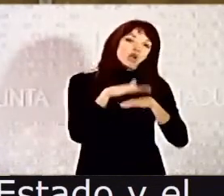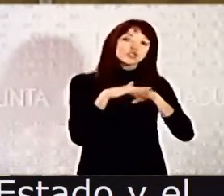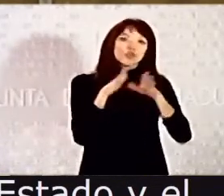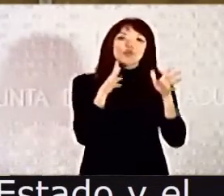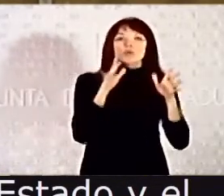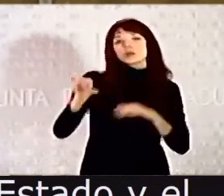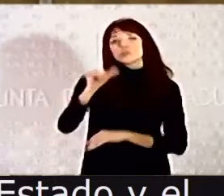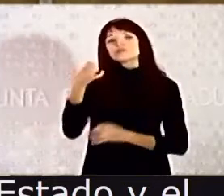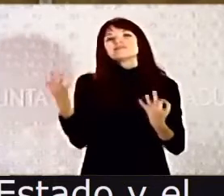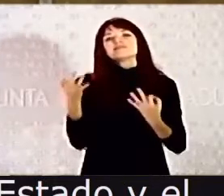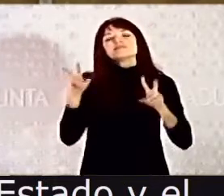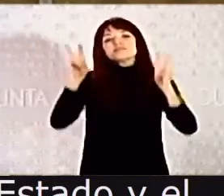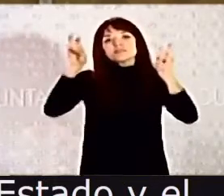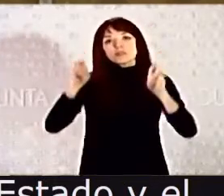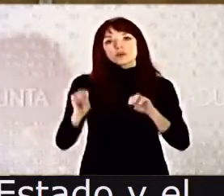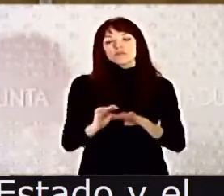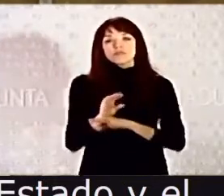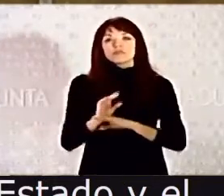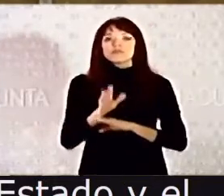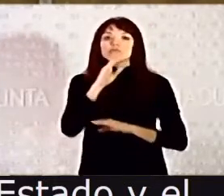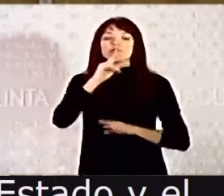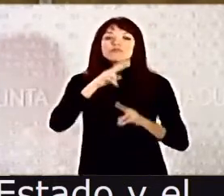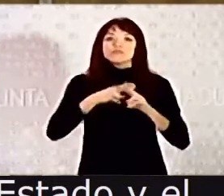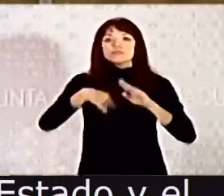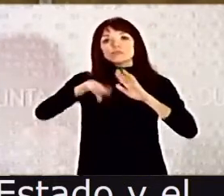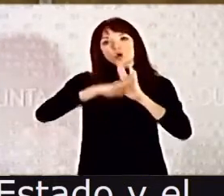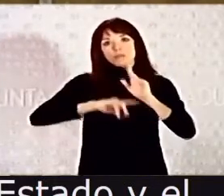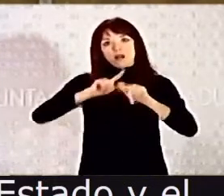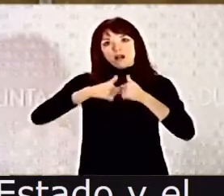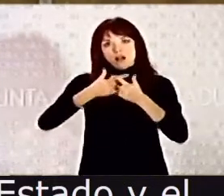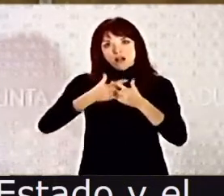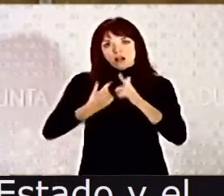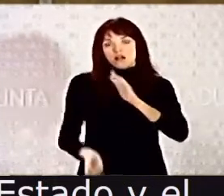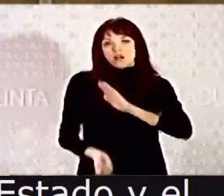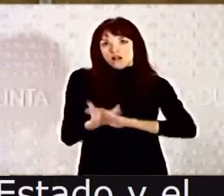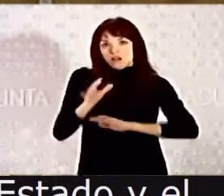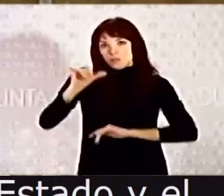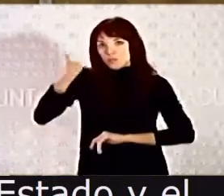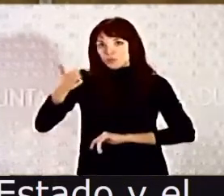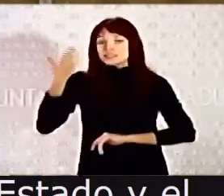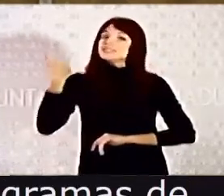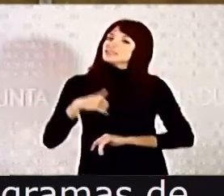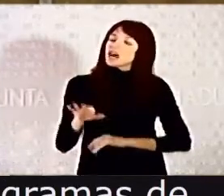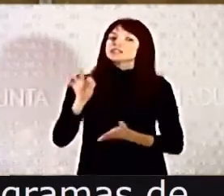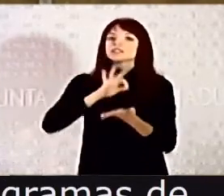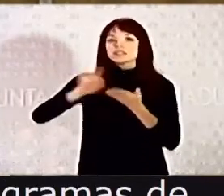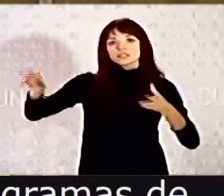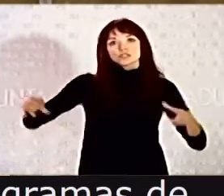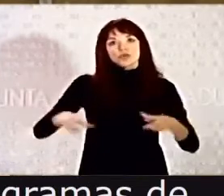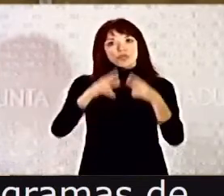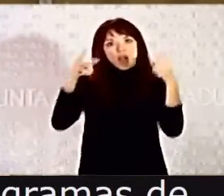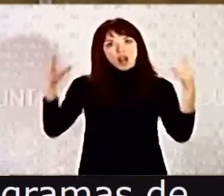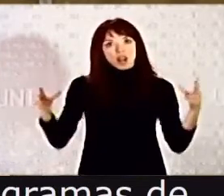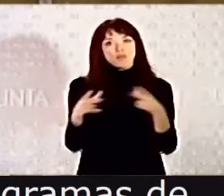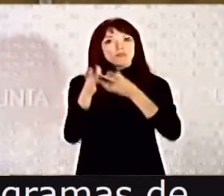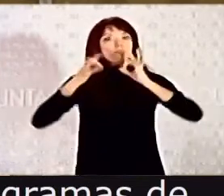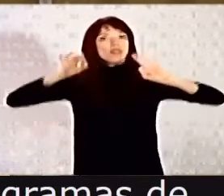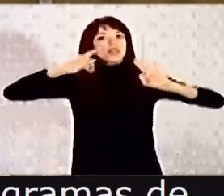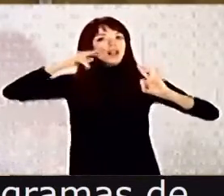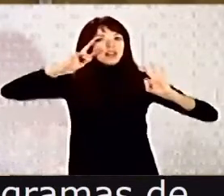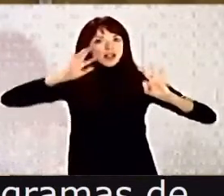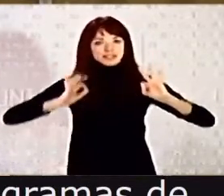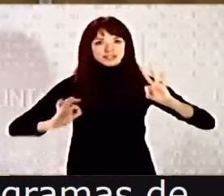la financiación de los conocidos como programas de familias que son ya servicios sociales especializados